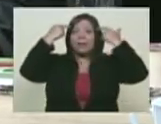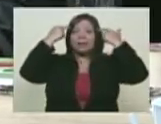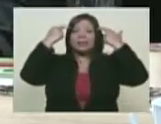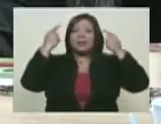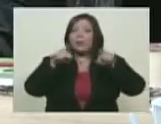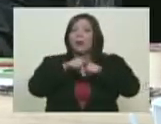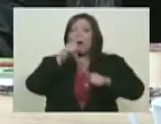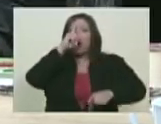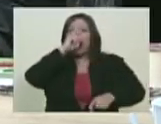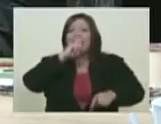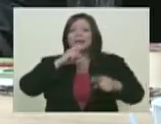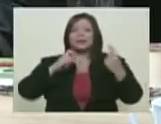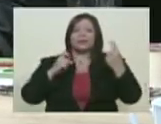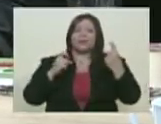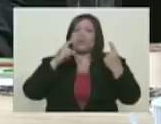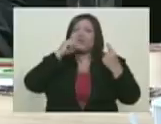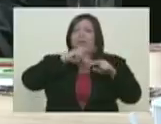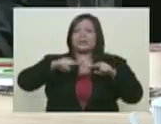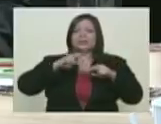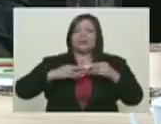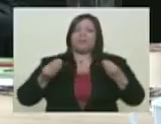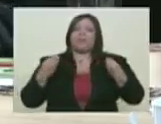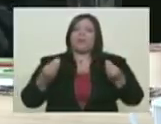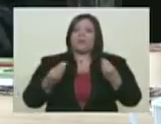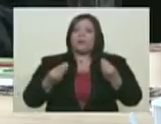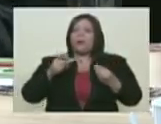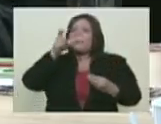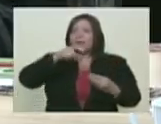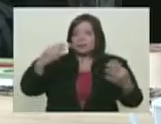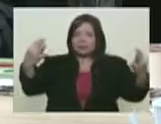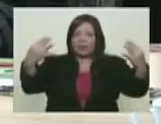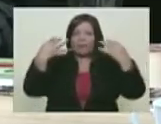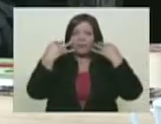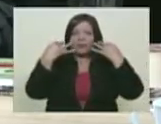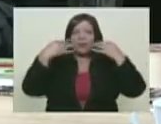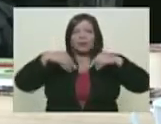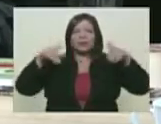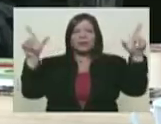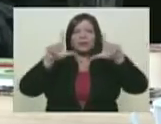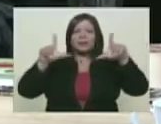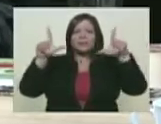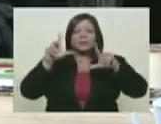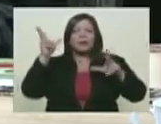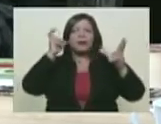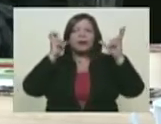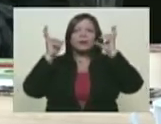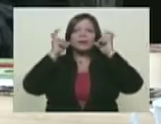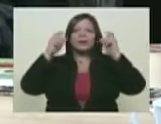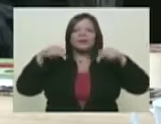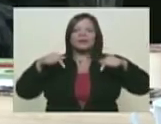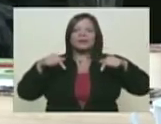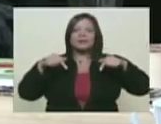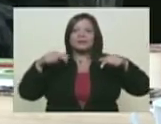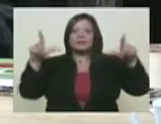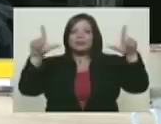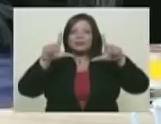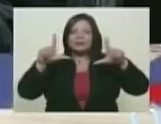parece normal. Pero que la gente que nos está viendo ahora y que nos está oyendo, de